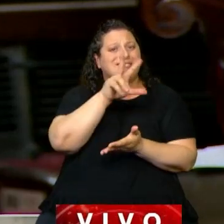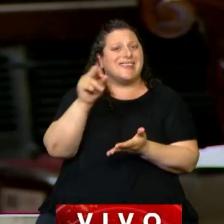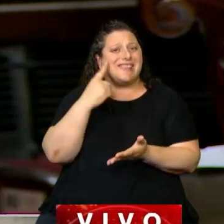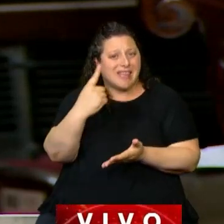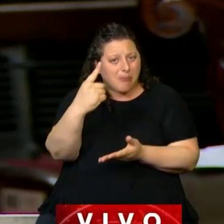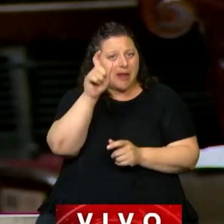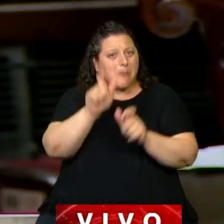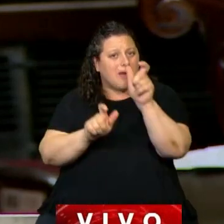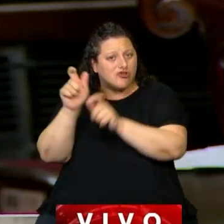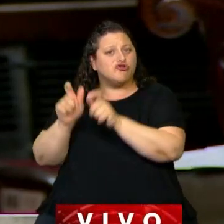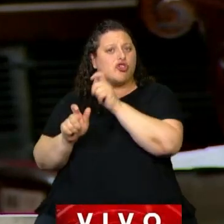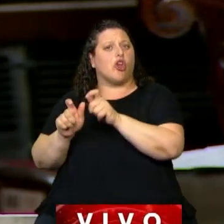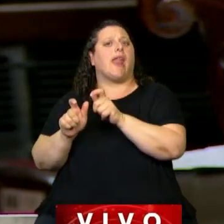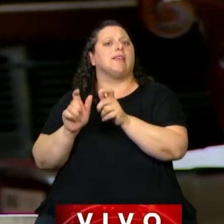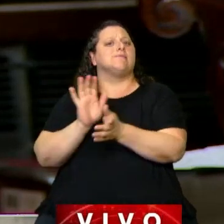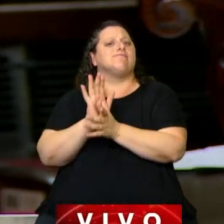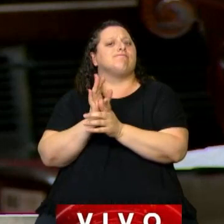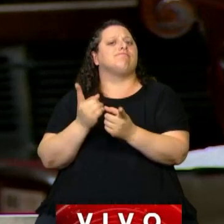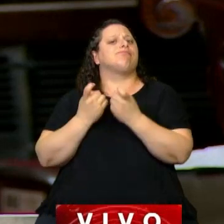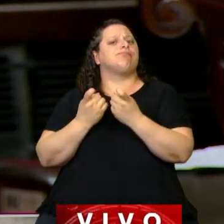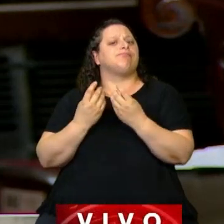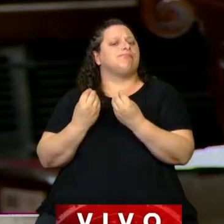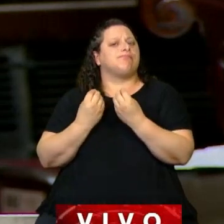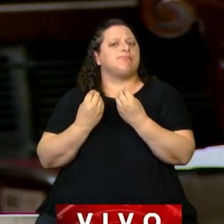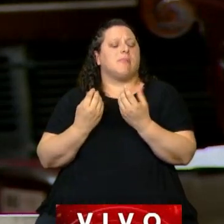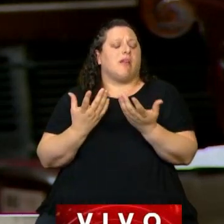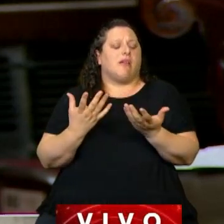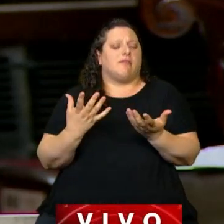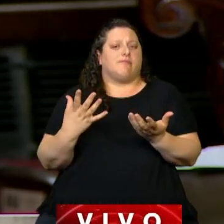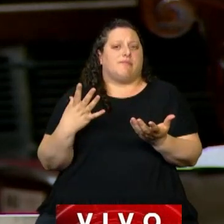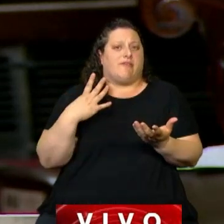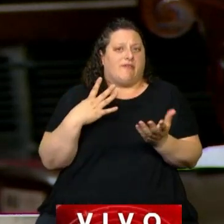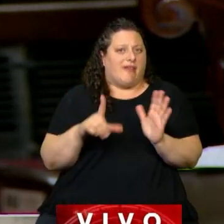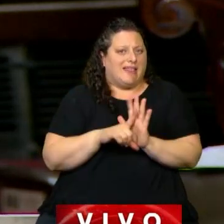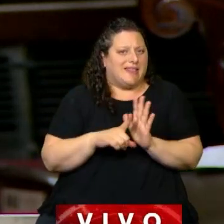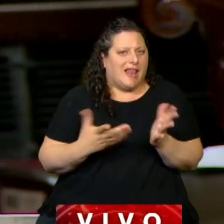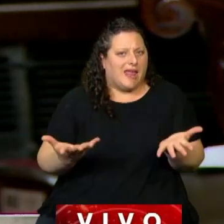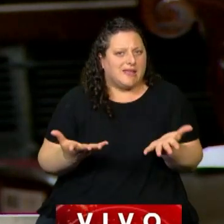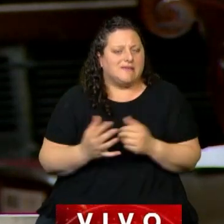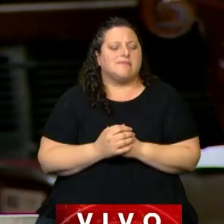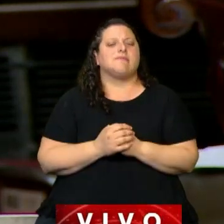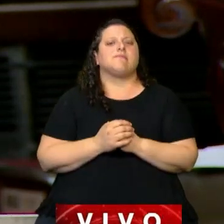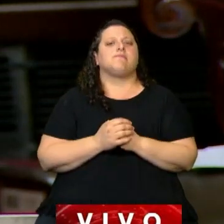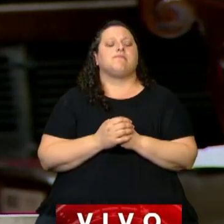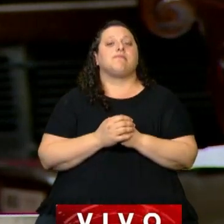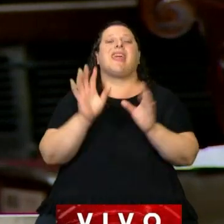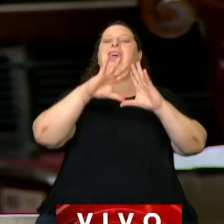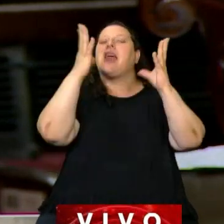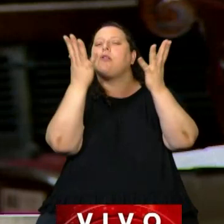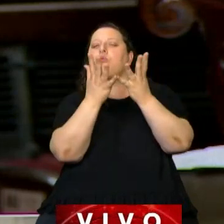3.300.000 personas afectadas hasta ahora. En el mundo se